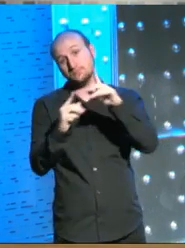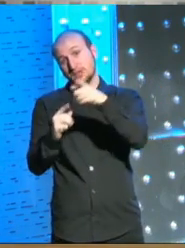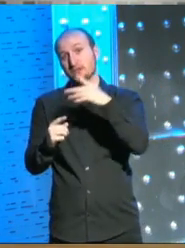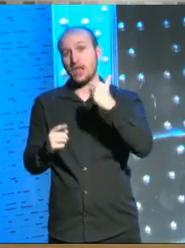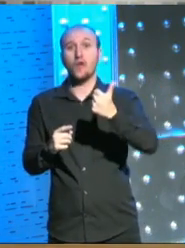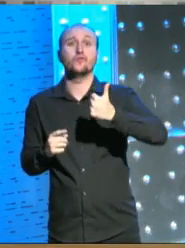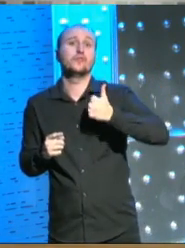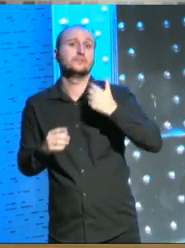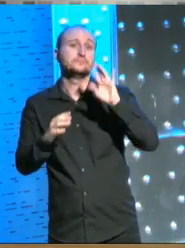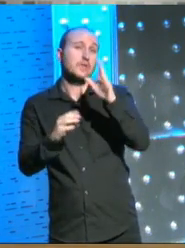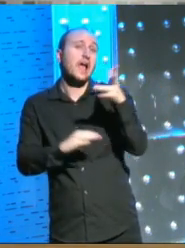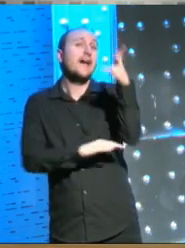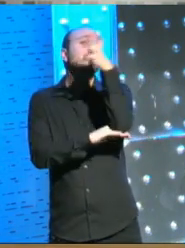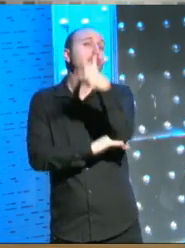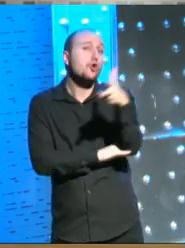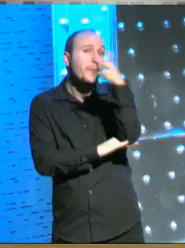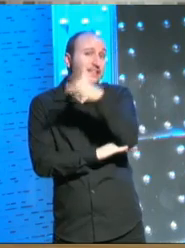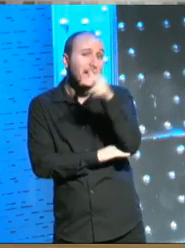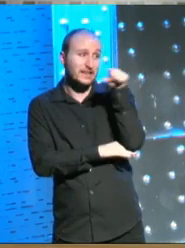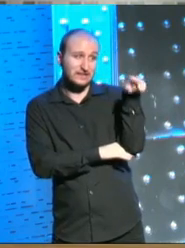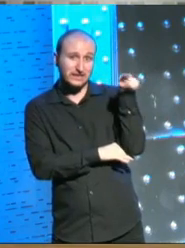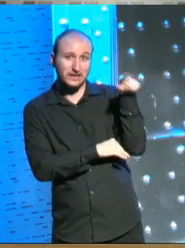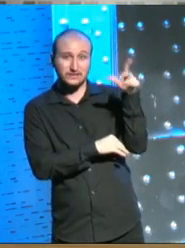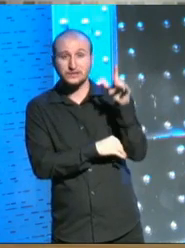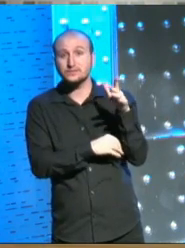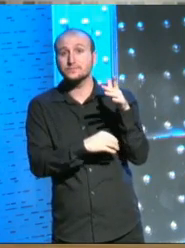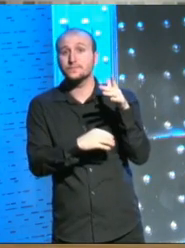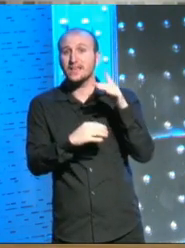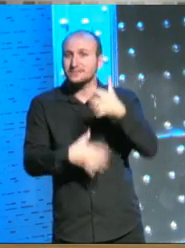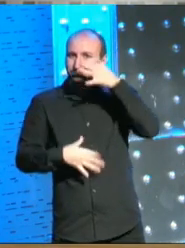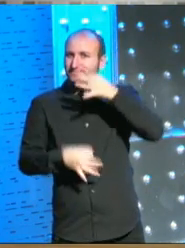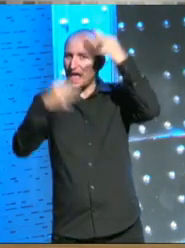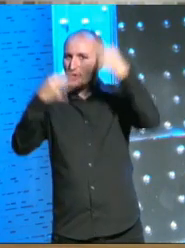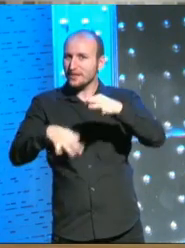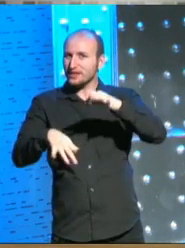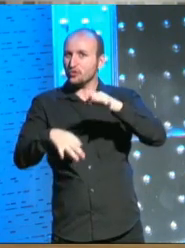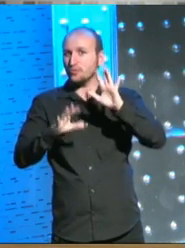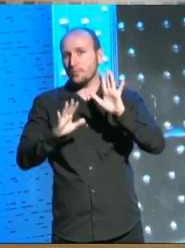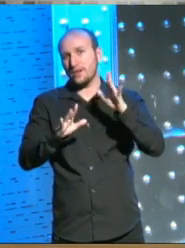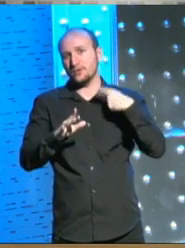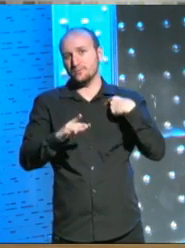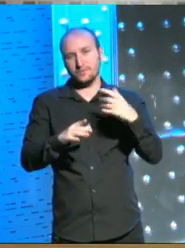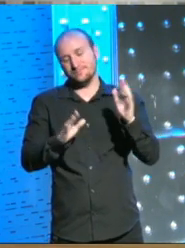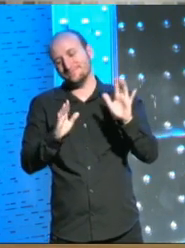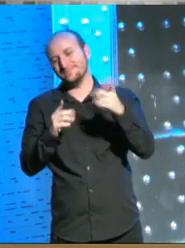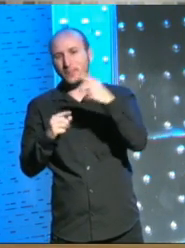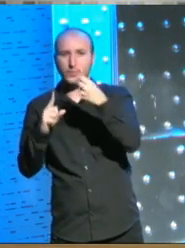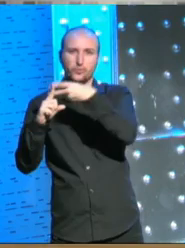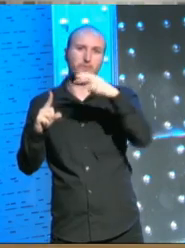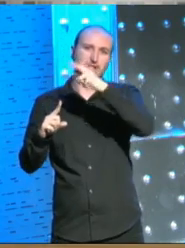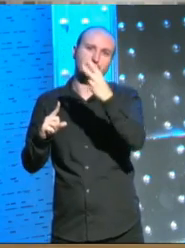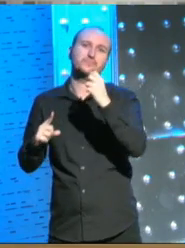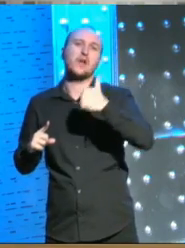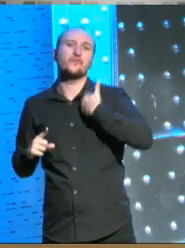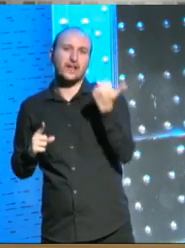son documentales que son antropológicamente auténticos, pero ontológicamente falsos,